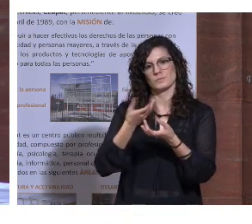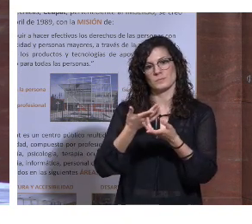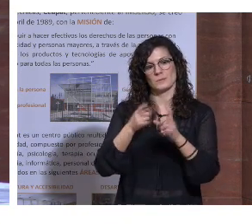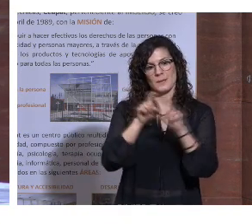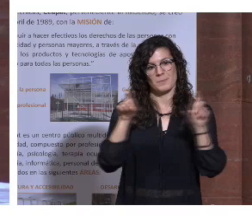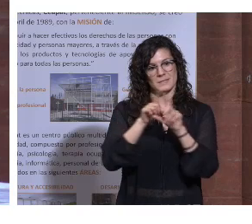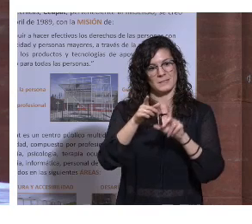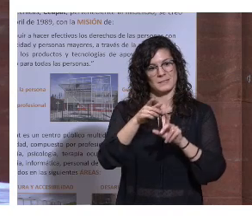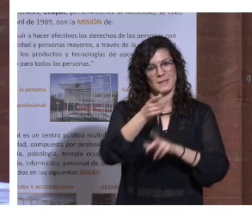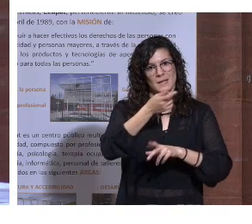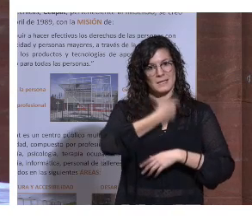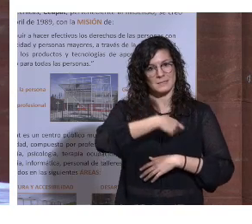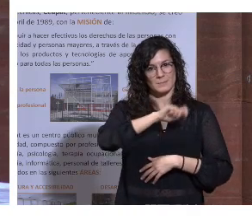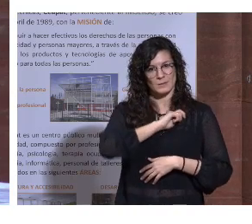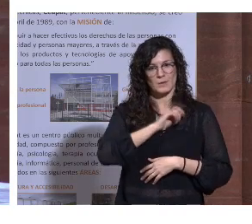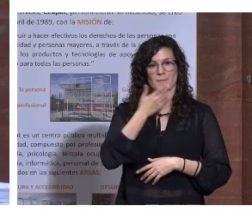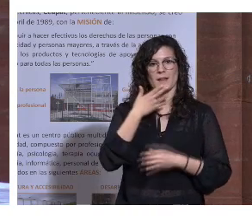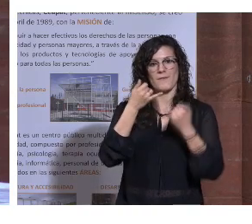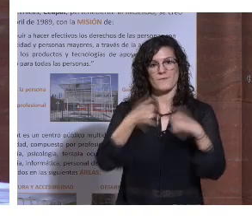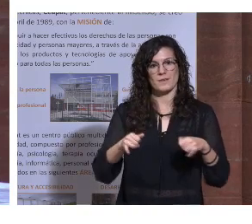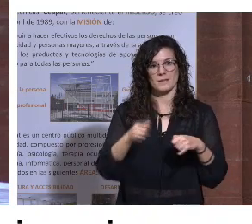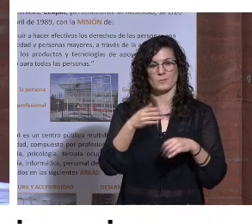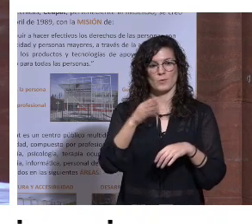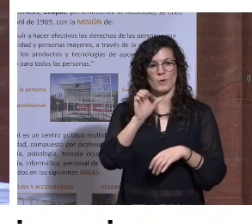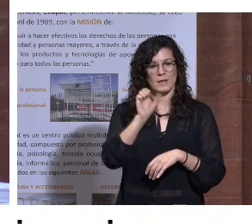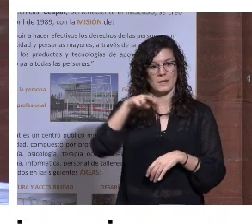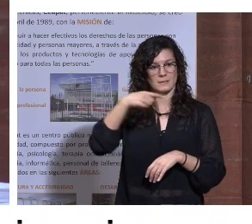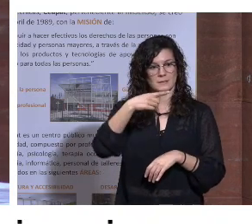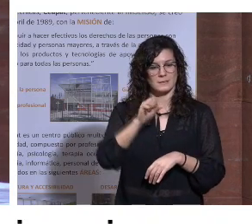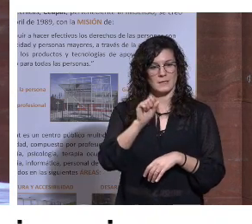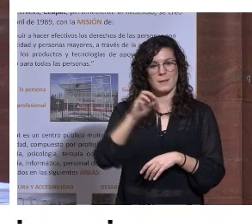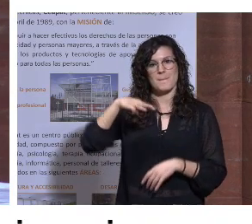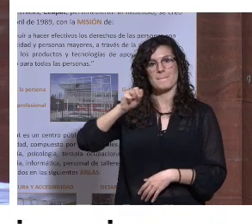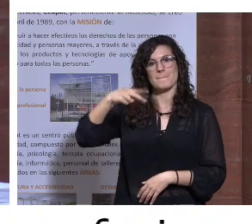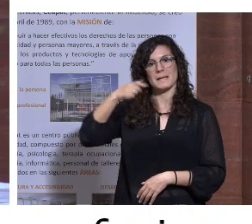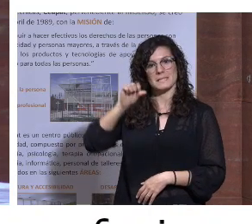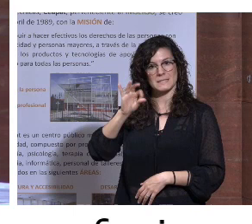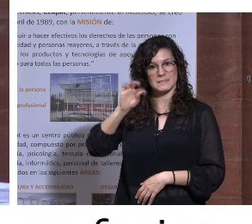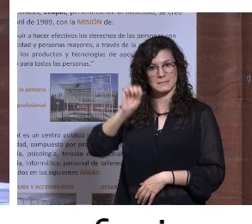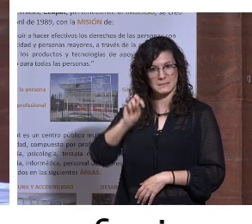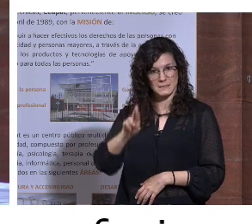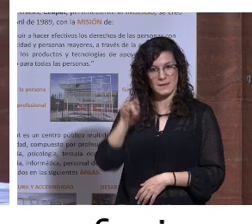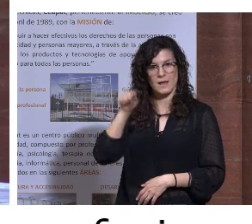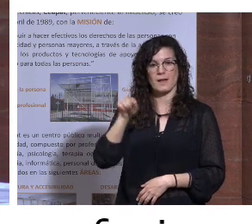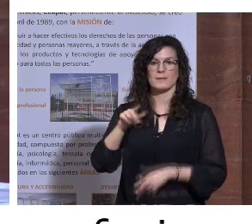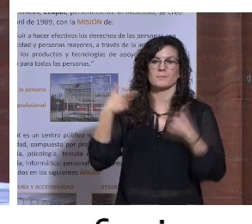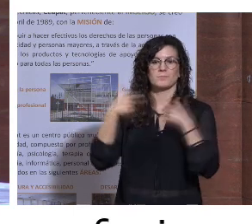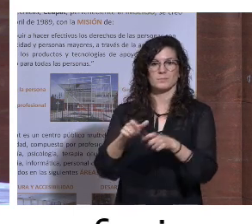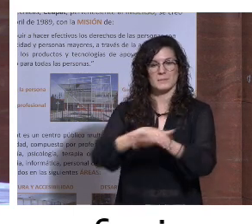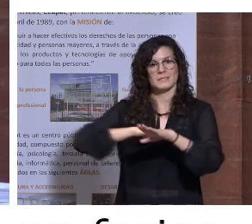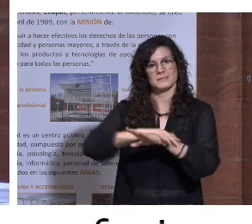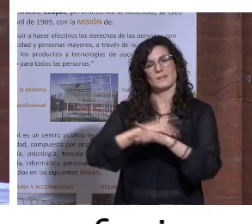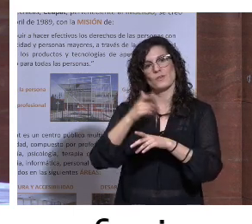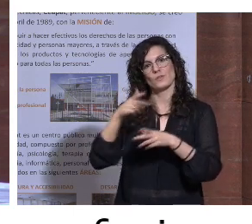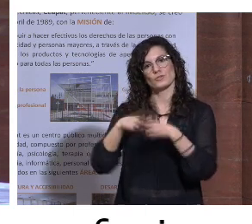españolas a participar en ferias como el NHS Expo en Manchester de nuestro Servicio Social de Salud o